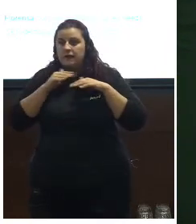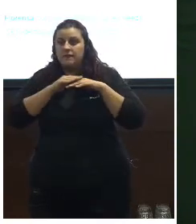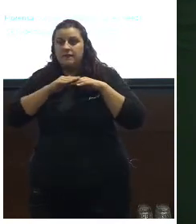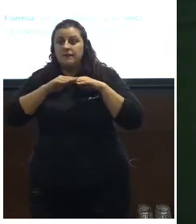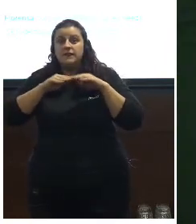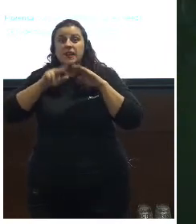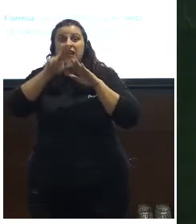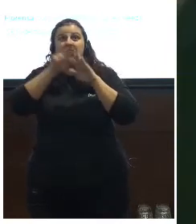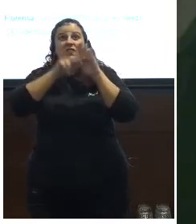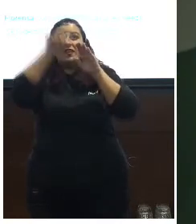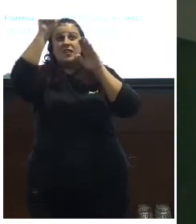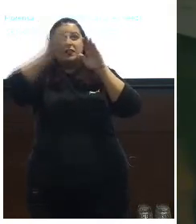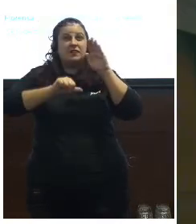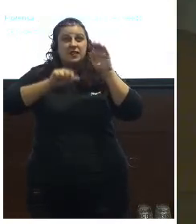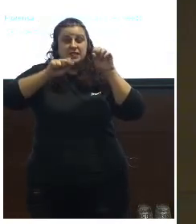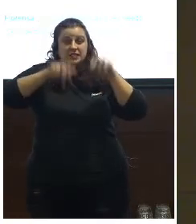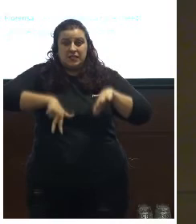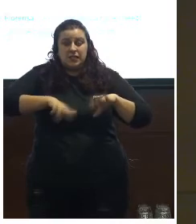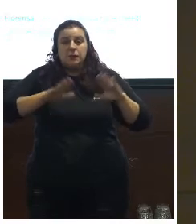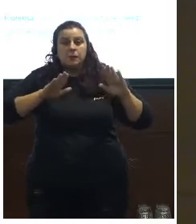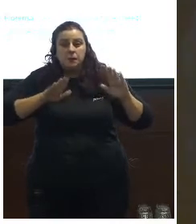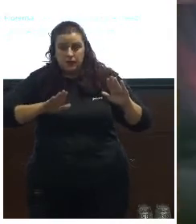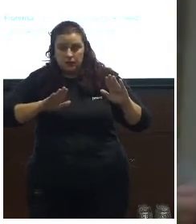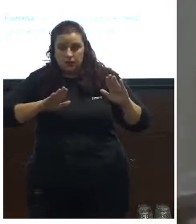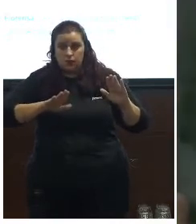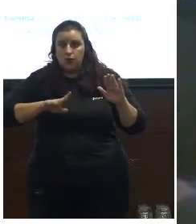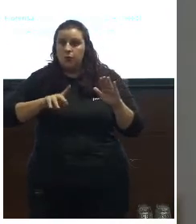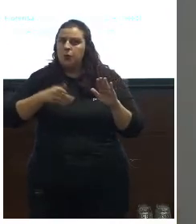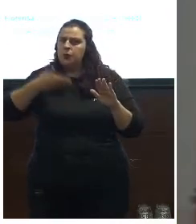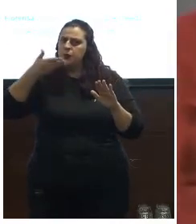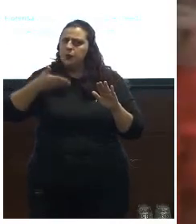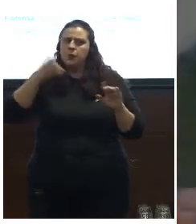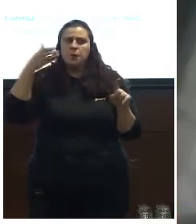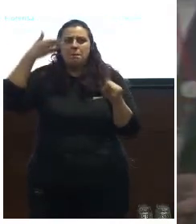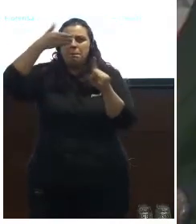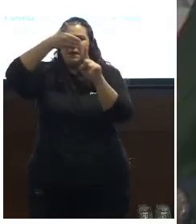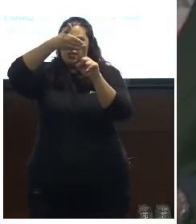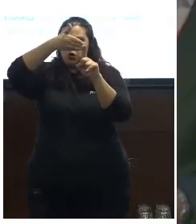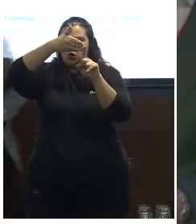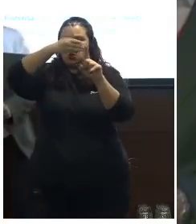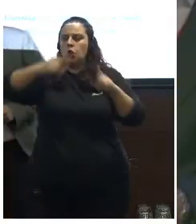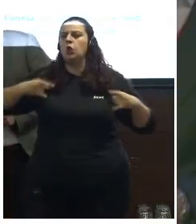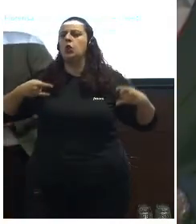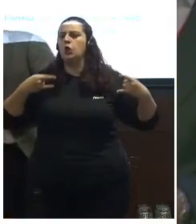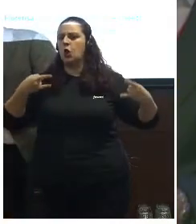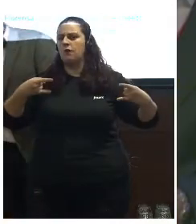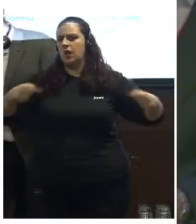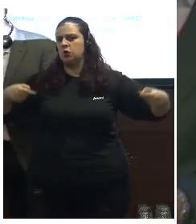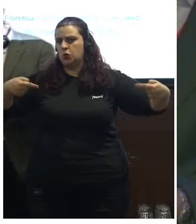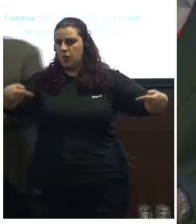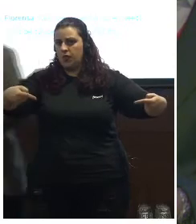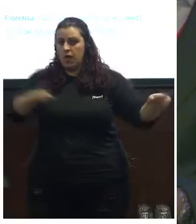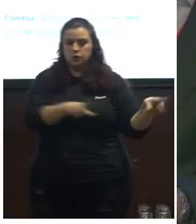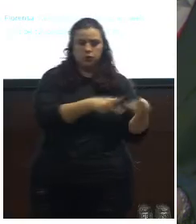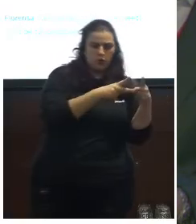pero uno de los puntos importantes para nuestra puesta en marcha, nuestra misión, es ese doble impacto, ¿no? El impacto social y